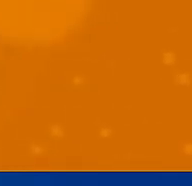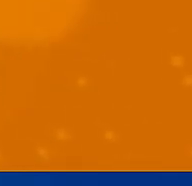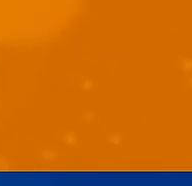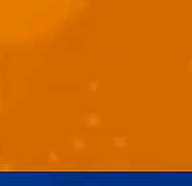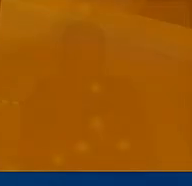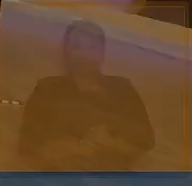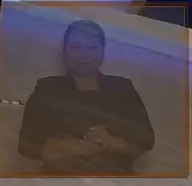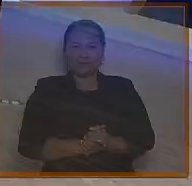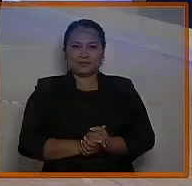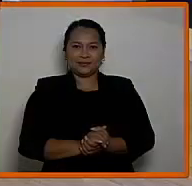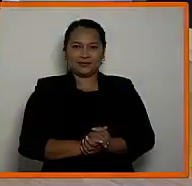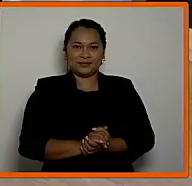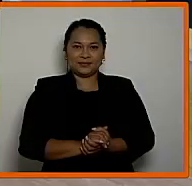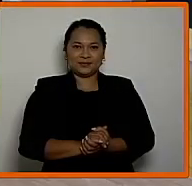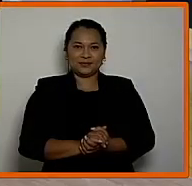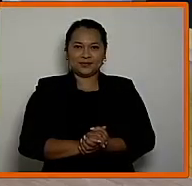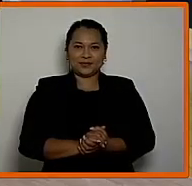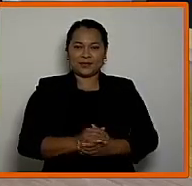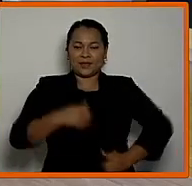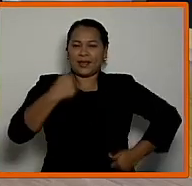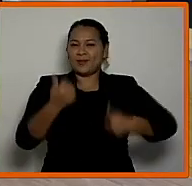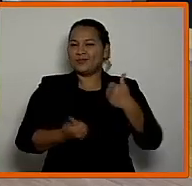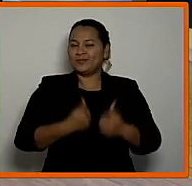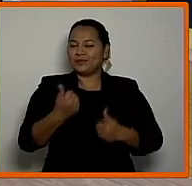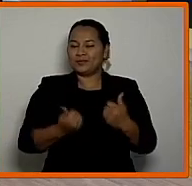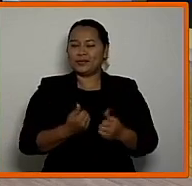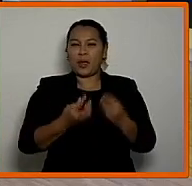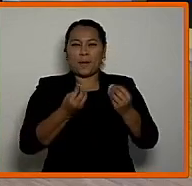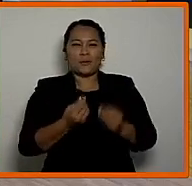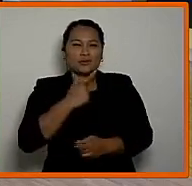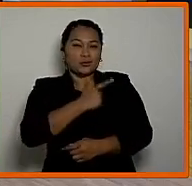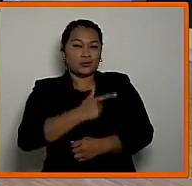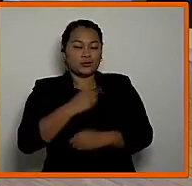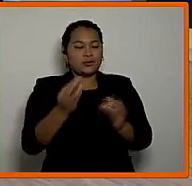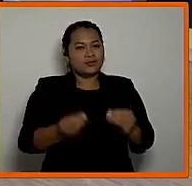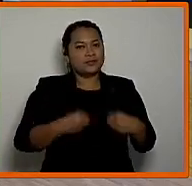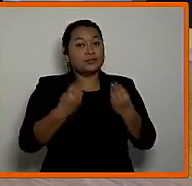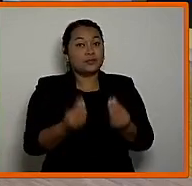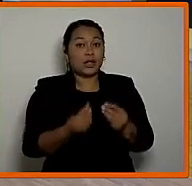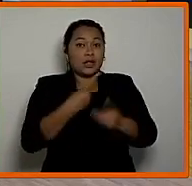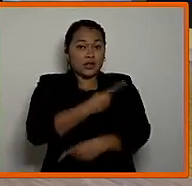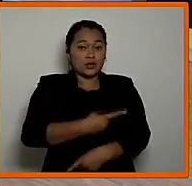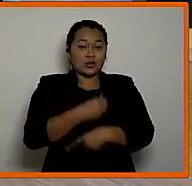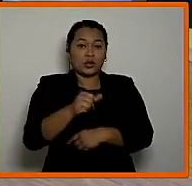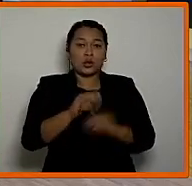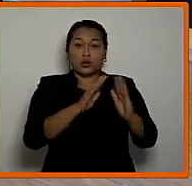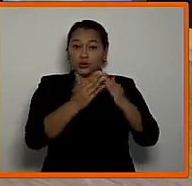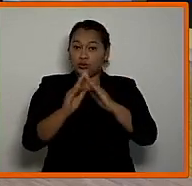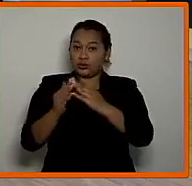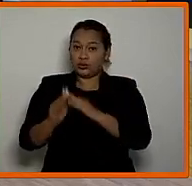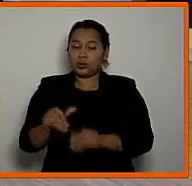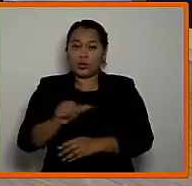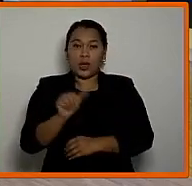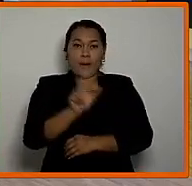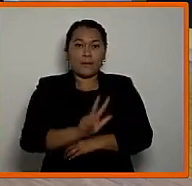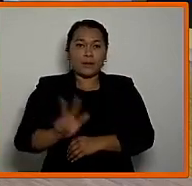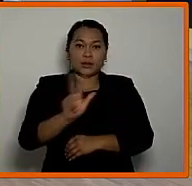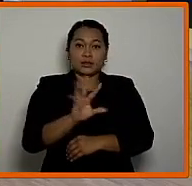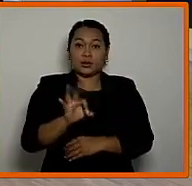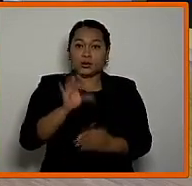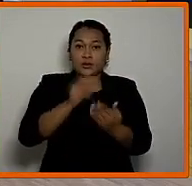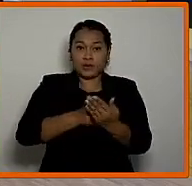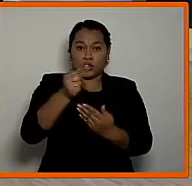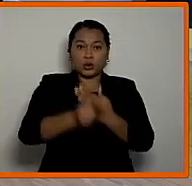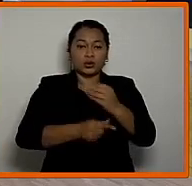vida! ¡Qué alegría es para mí poderte llevar la diversión hasta sus hogares el día de hoy, martes 9 de agosto del año